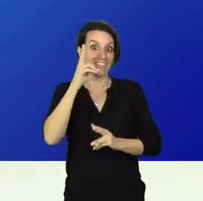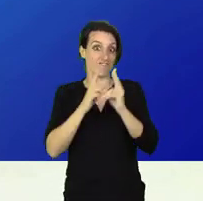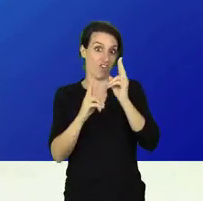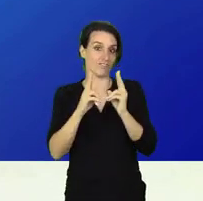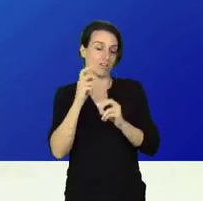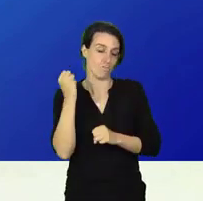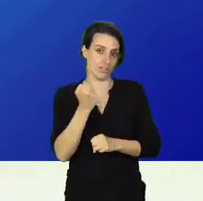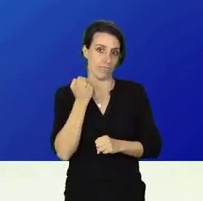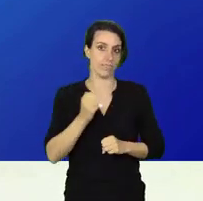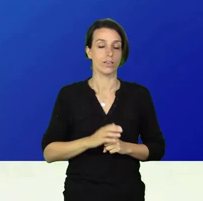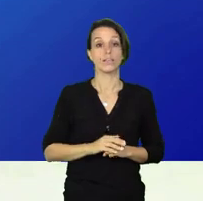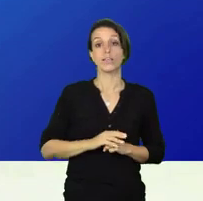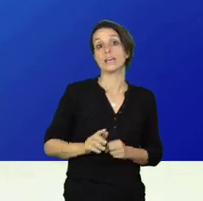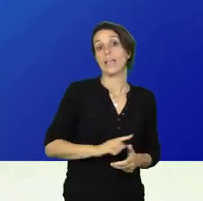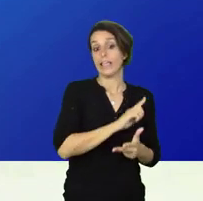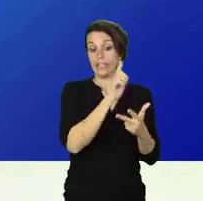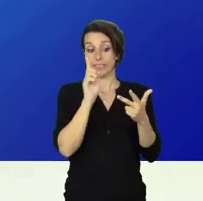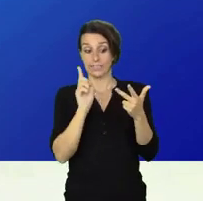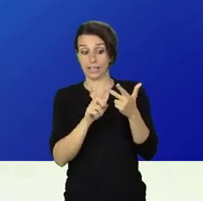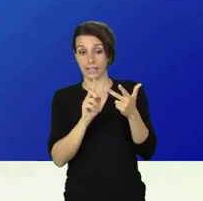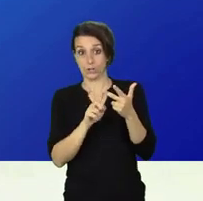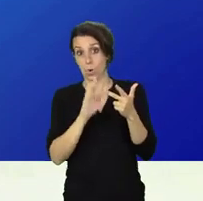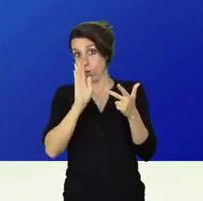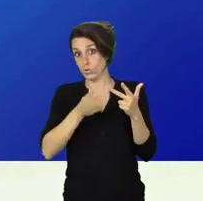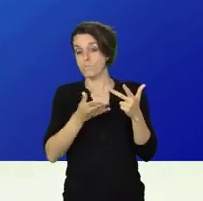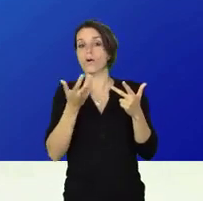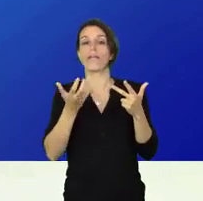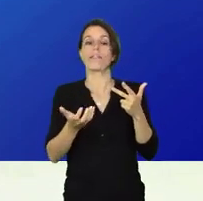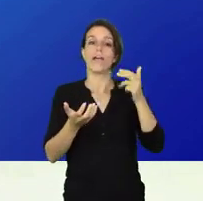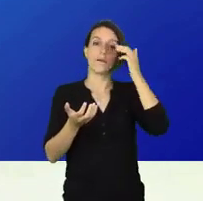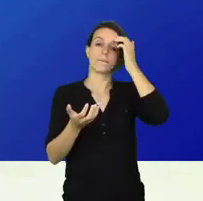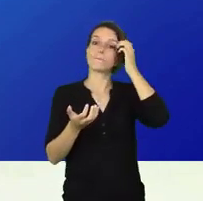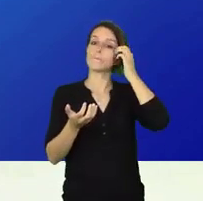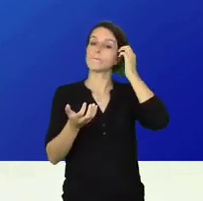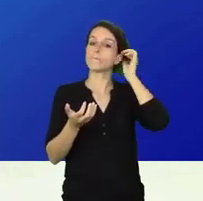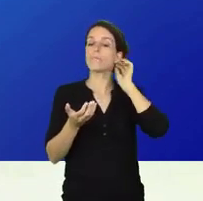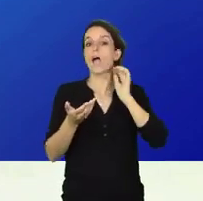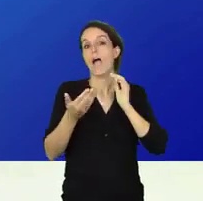Bien, y después, como tercer punto que quería